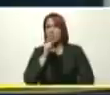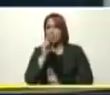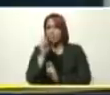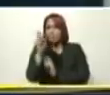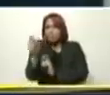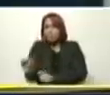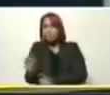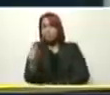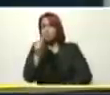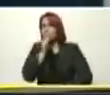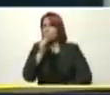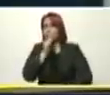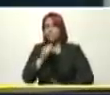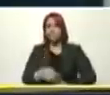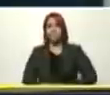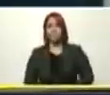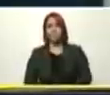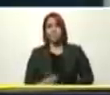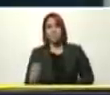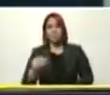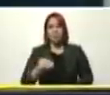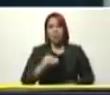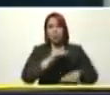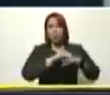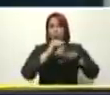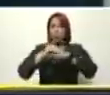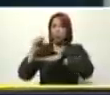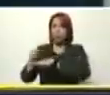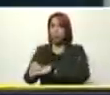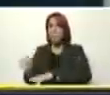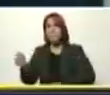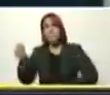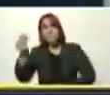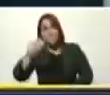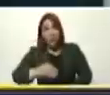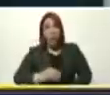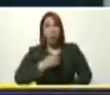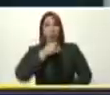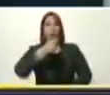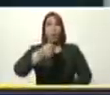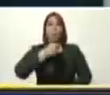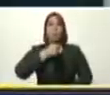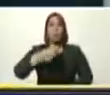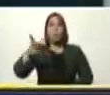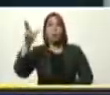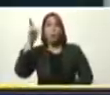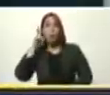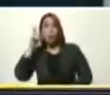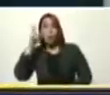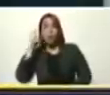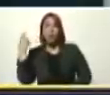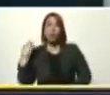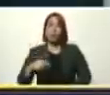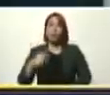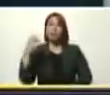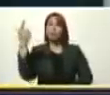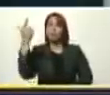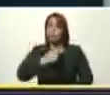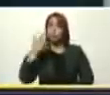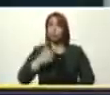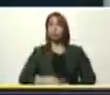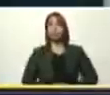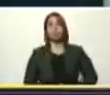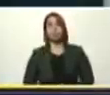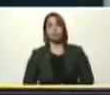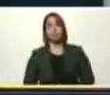designando. Mientras más se consulte, mientras más opiniones se oigan, tengan la seguridad que